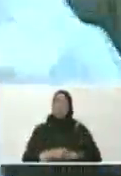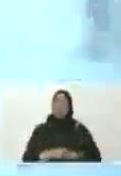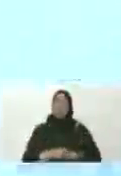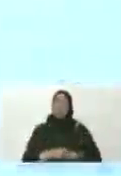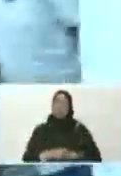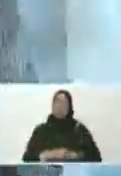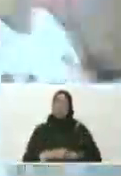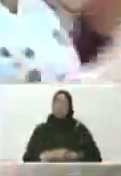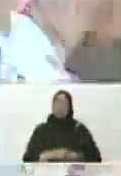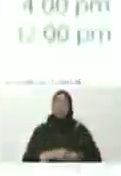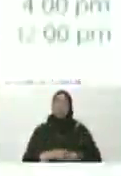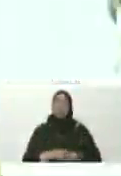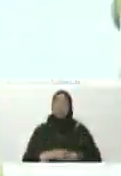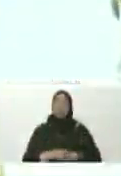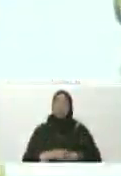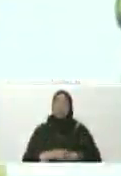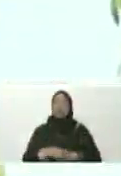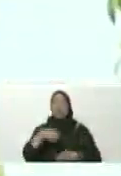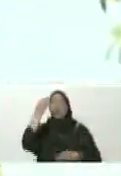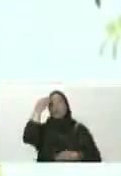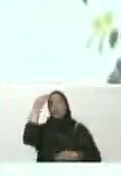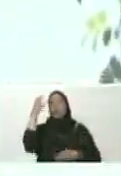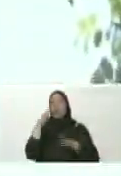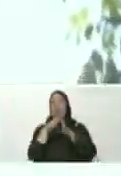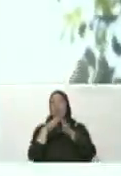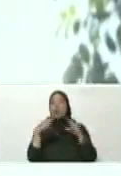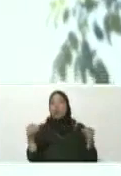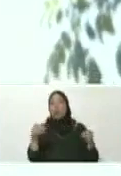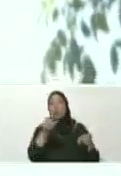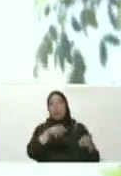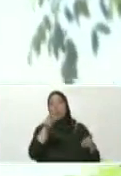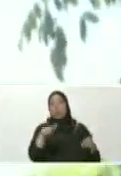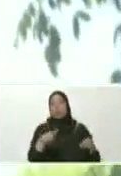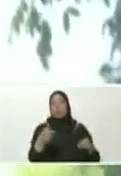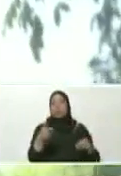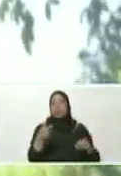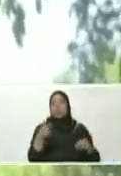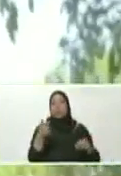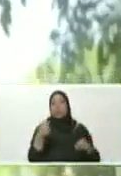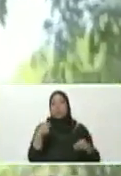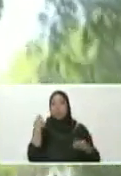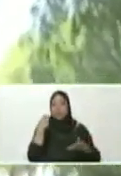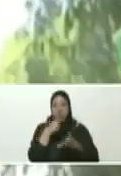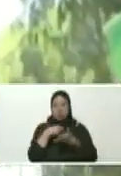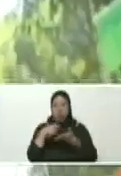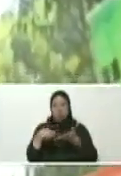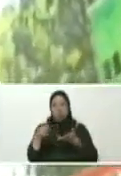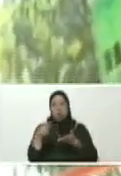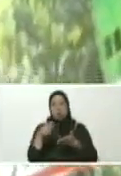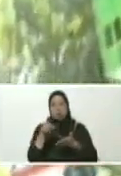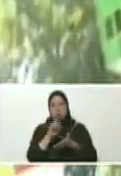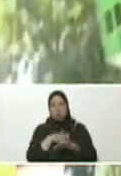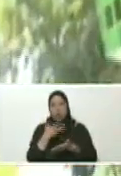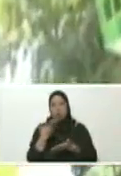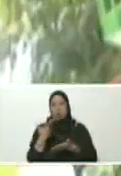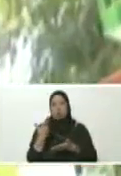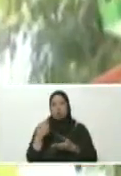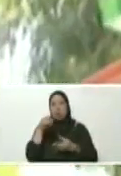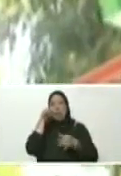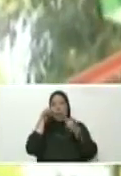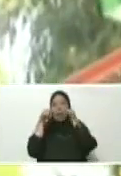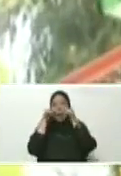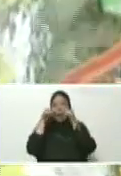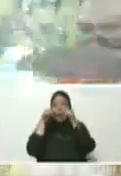Mis saludos a todas. Mis saludos. Dame el papel. Que Dios me la bendiga, mire, aquí cámara,